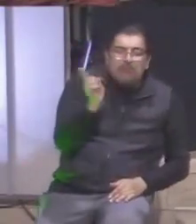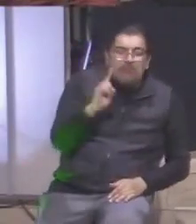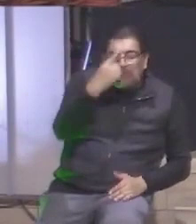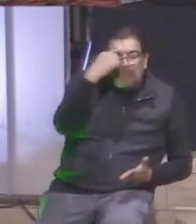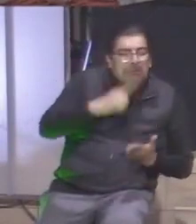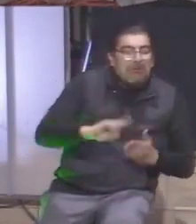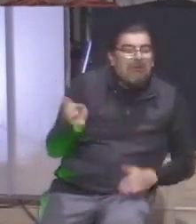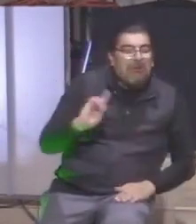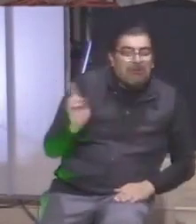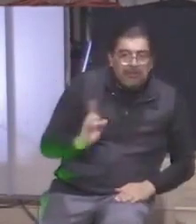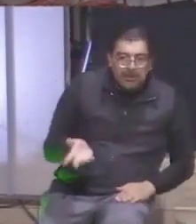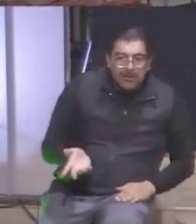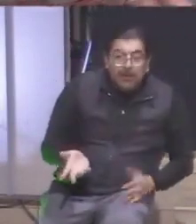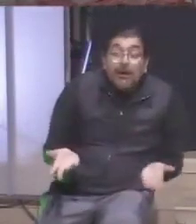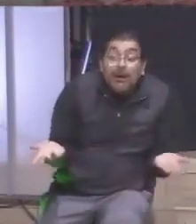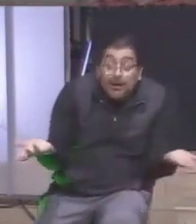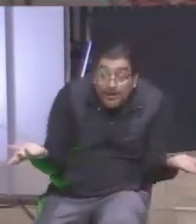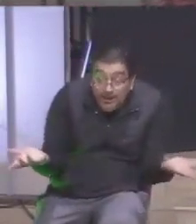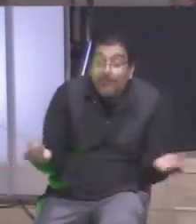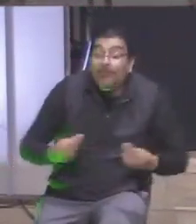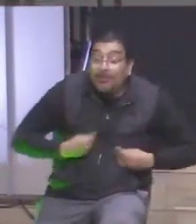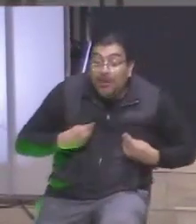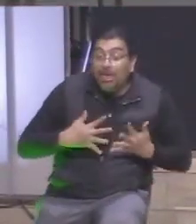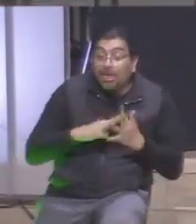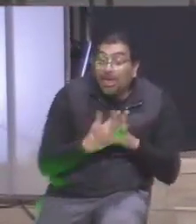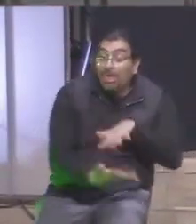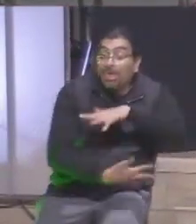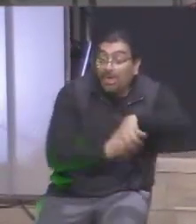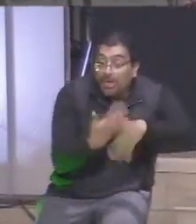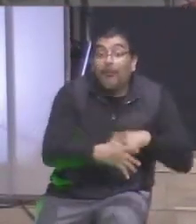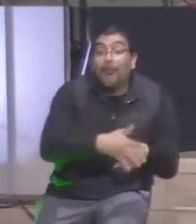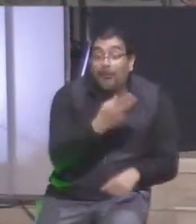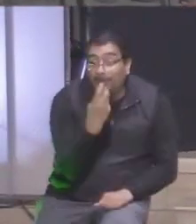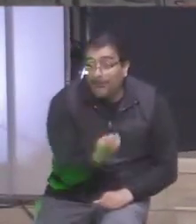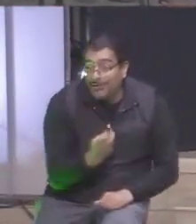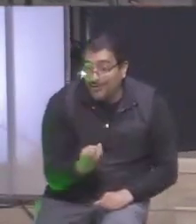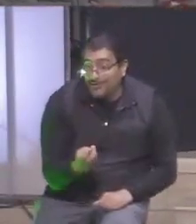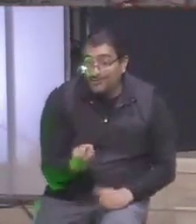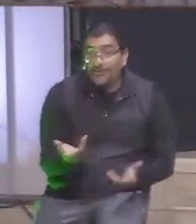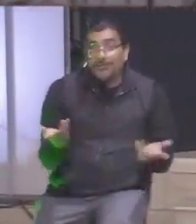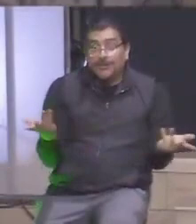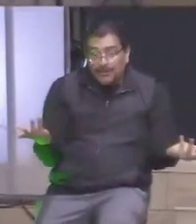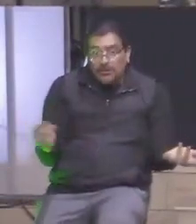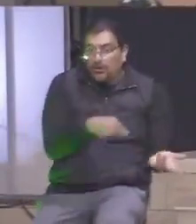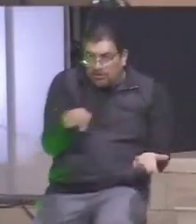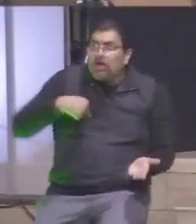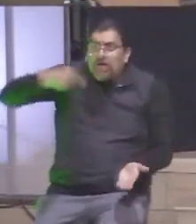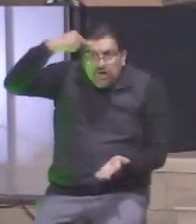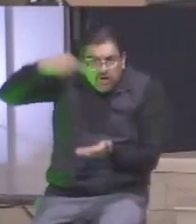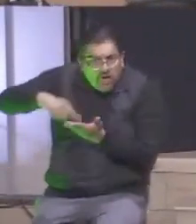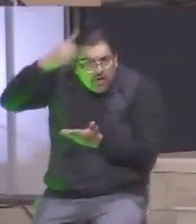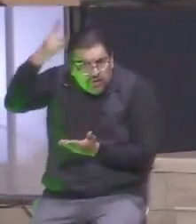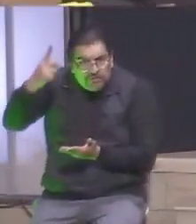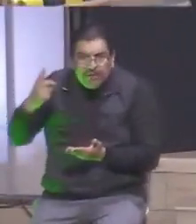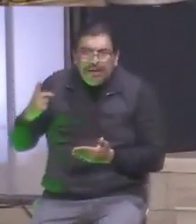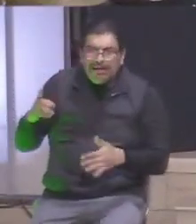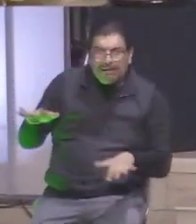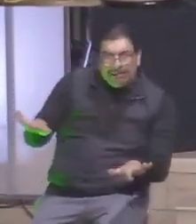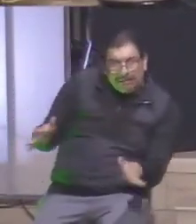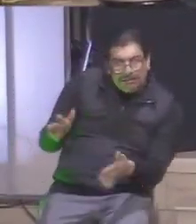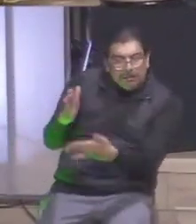Dios por eso vivimos como estamos y nosotros creemos en un Dios a